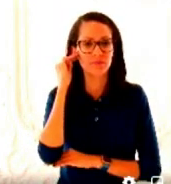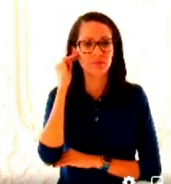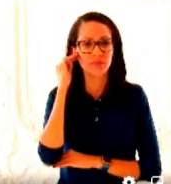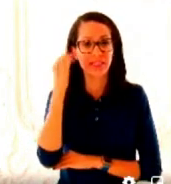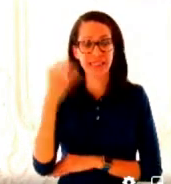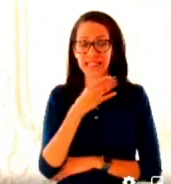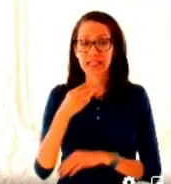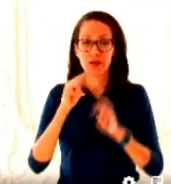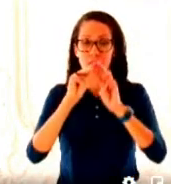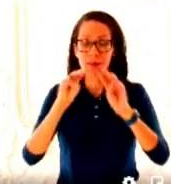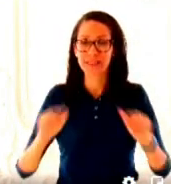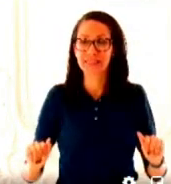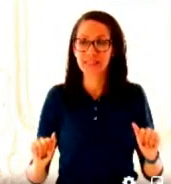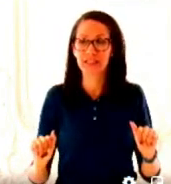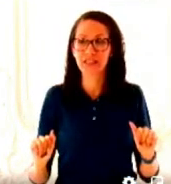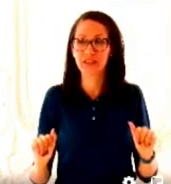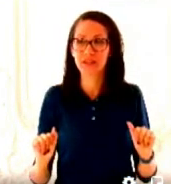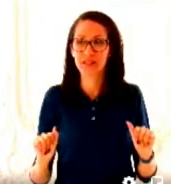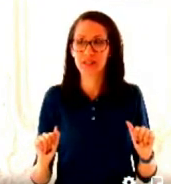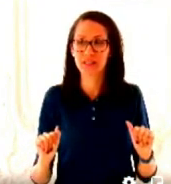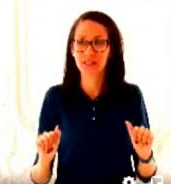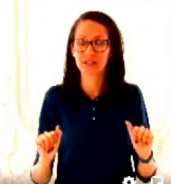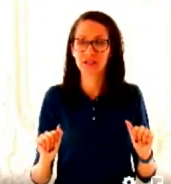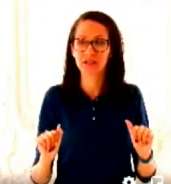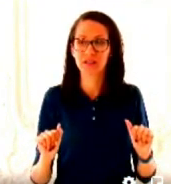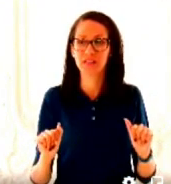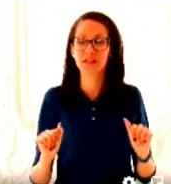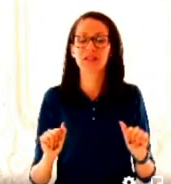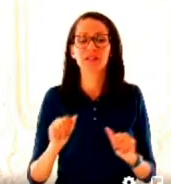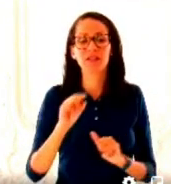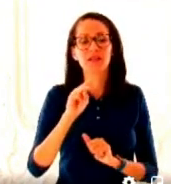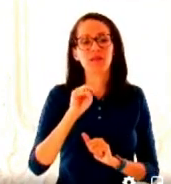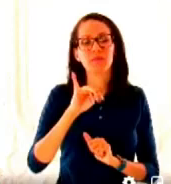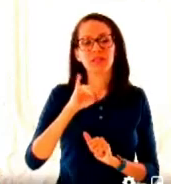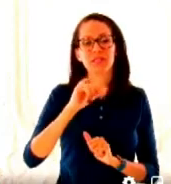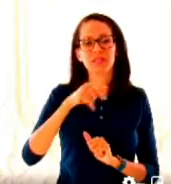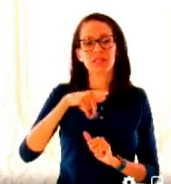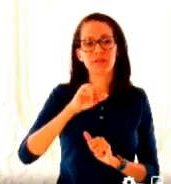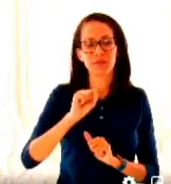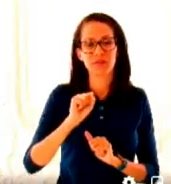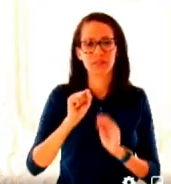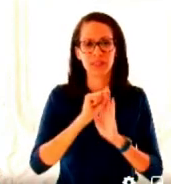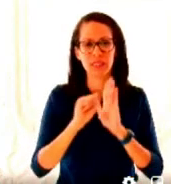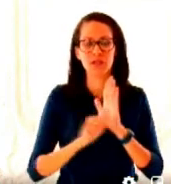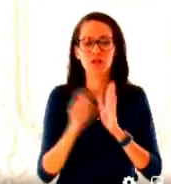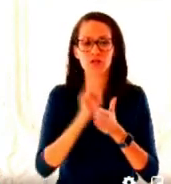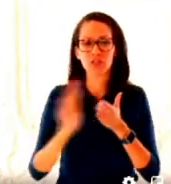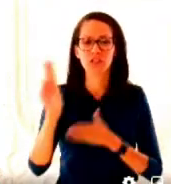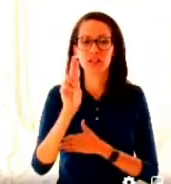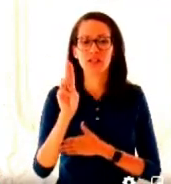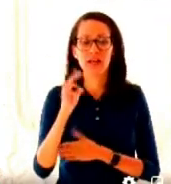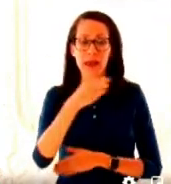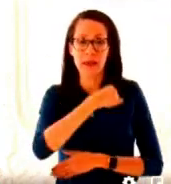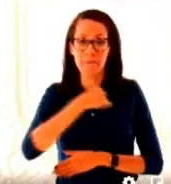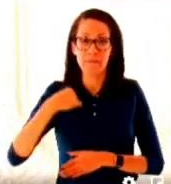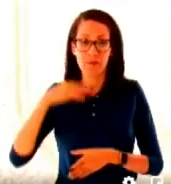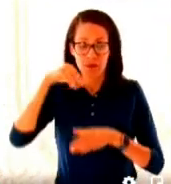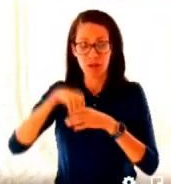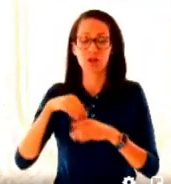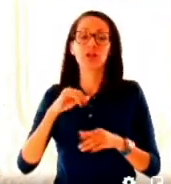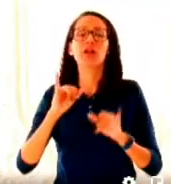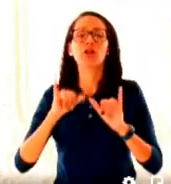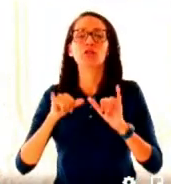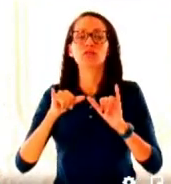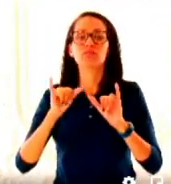una maestría del Mississippi State University. Es miembro del Colegio de Ingenieros y